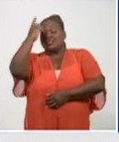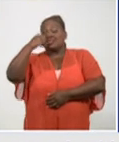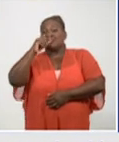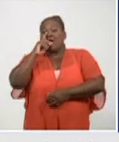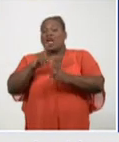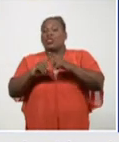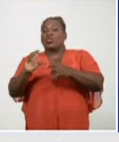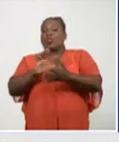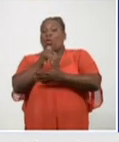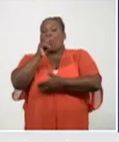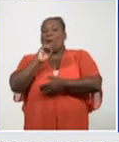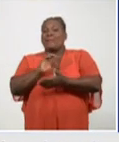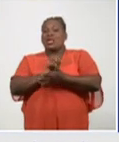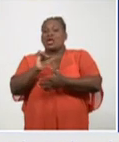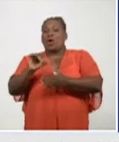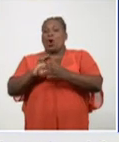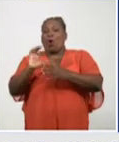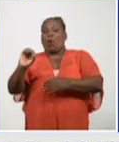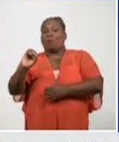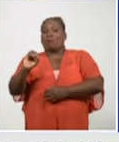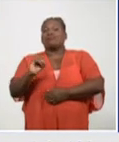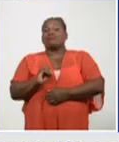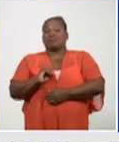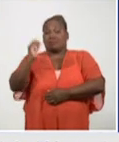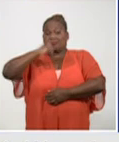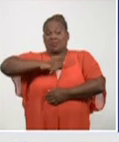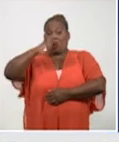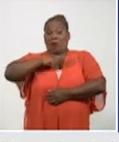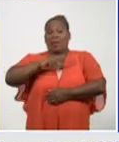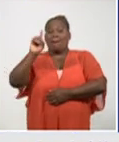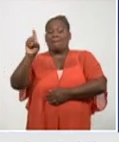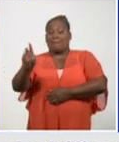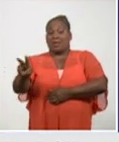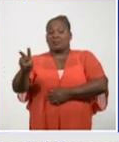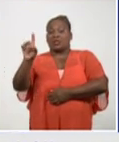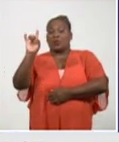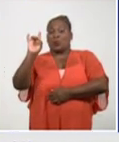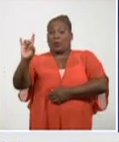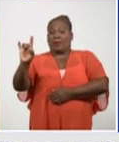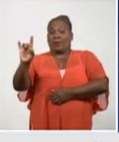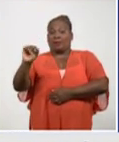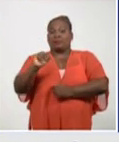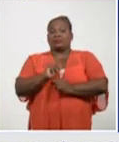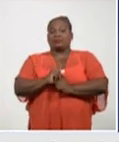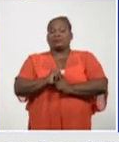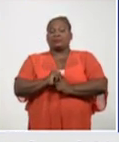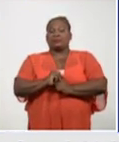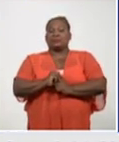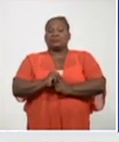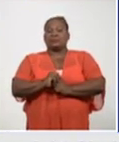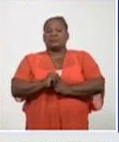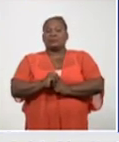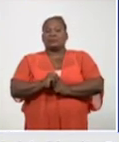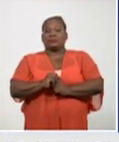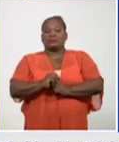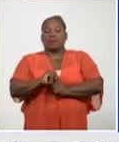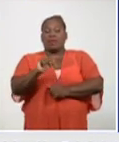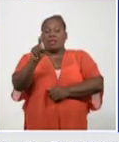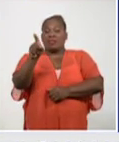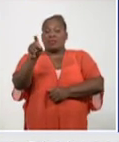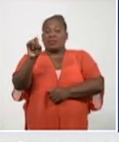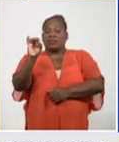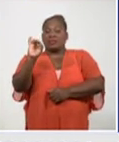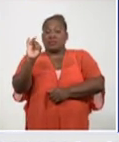la provincia de Ciego de Ávila, con 29 personas confirmadas ayer con COVID-19, 16 de